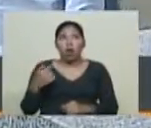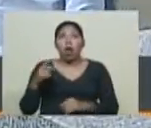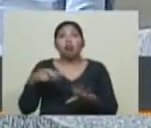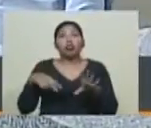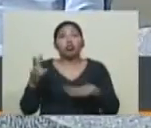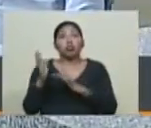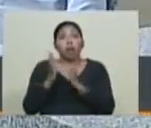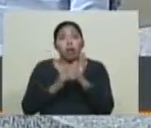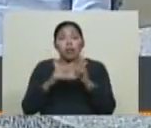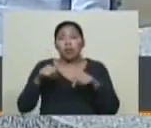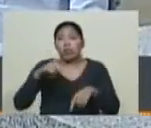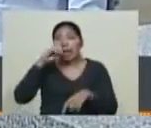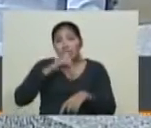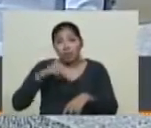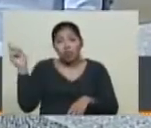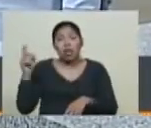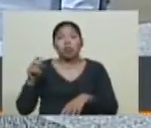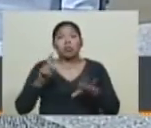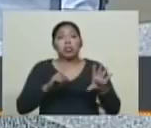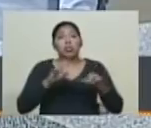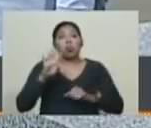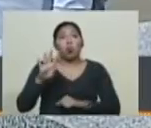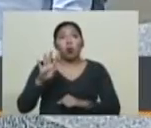64 años este hospital, bueno, presidente.